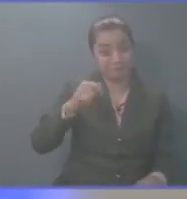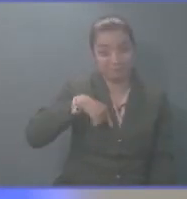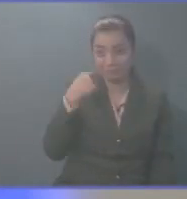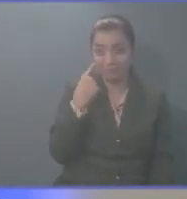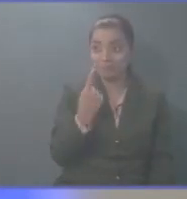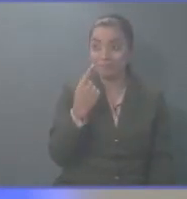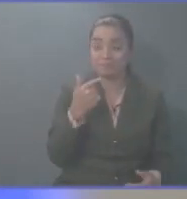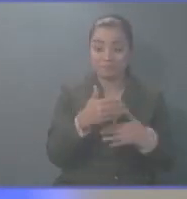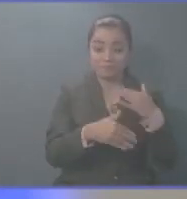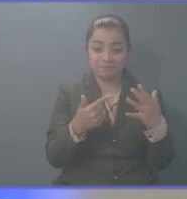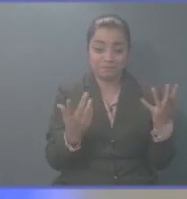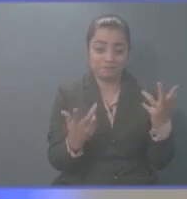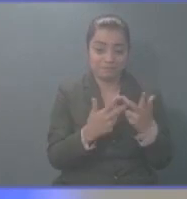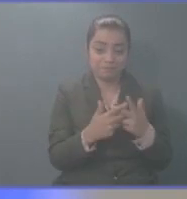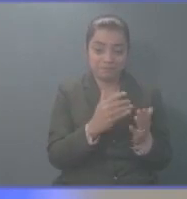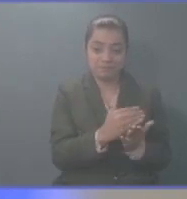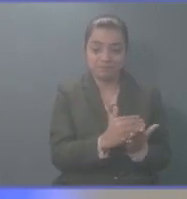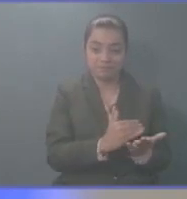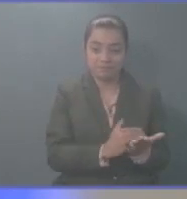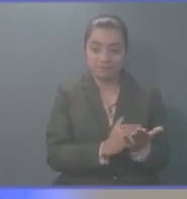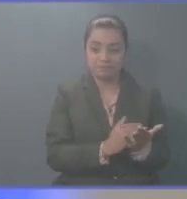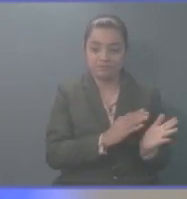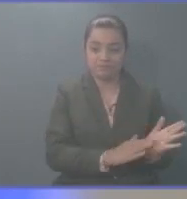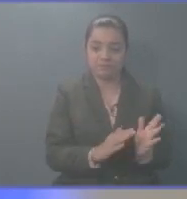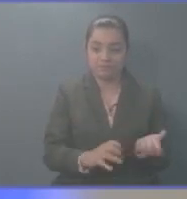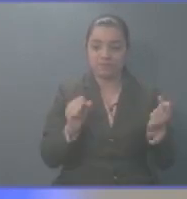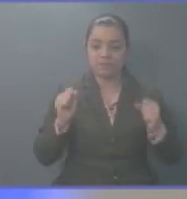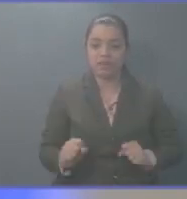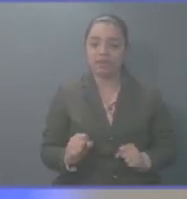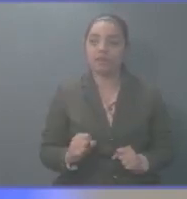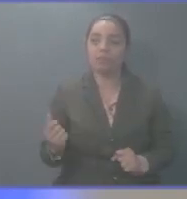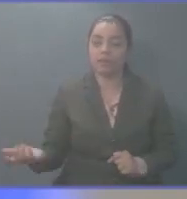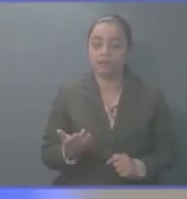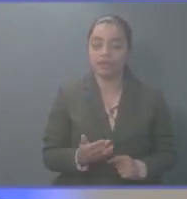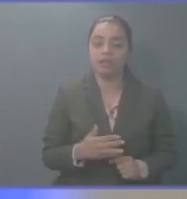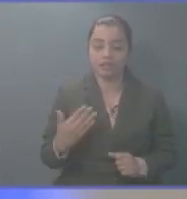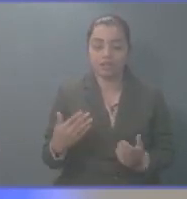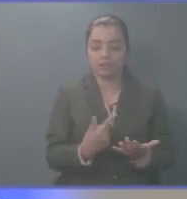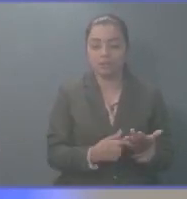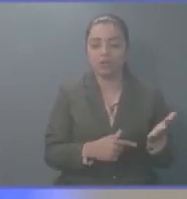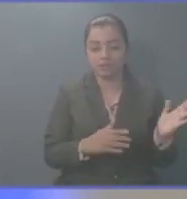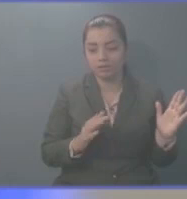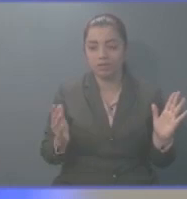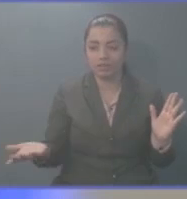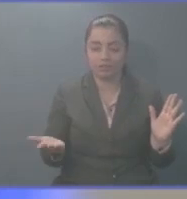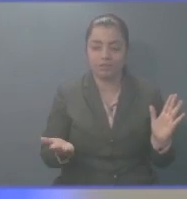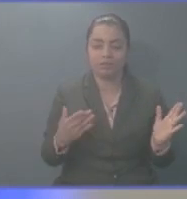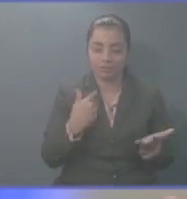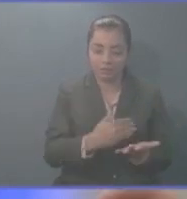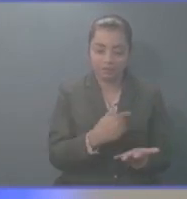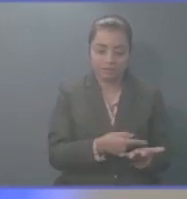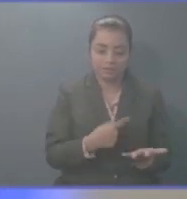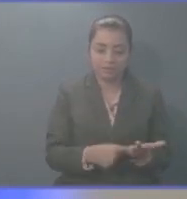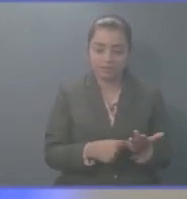pones en los zapatos de la población y lo ves y lo concebís de esa manera, obviamente tú lográs